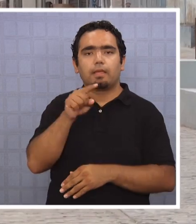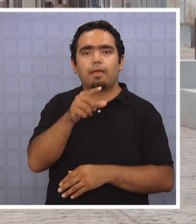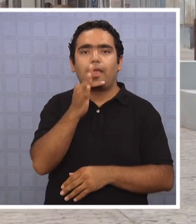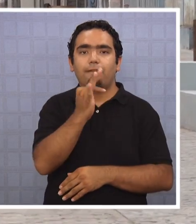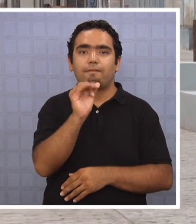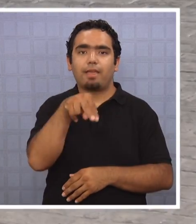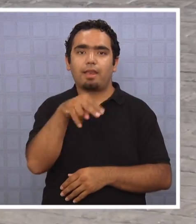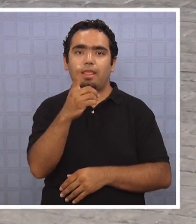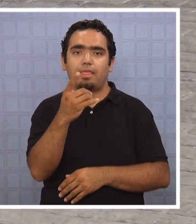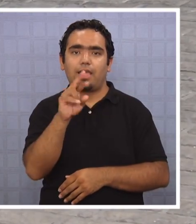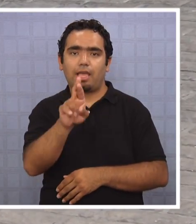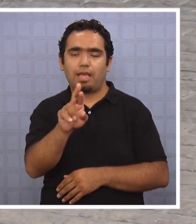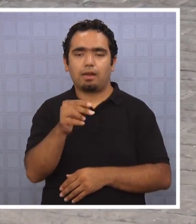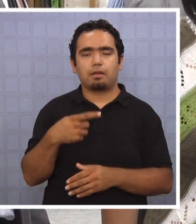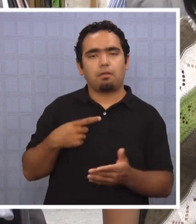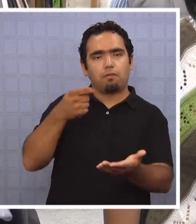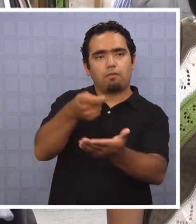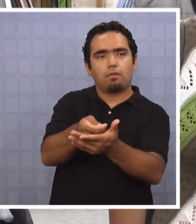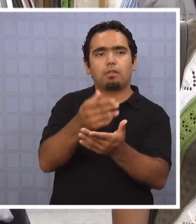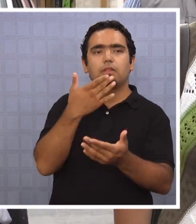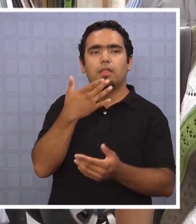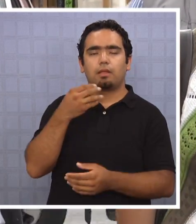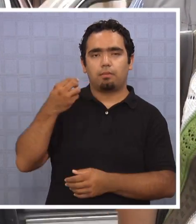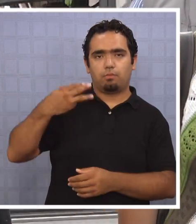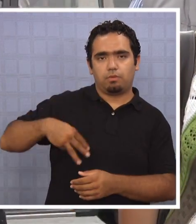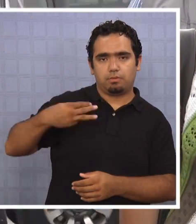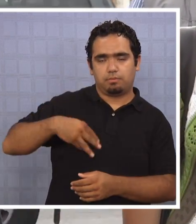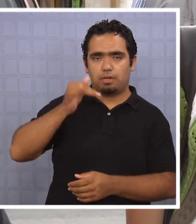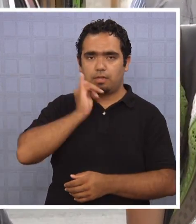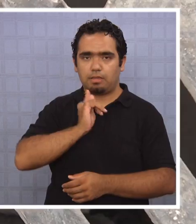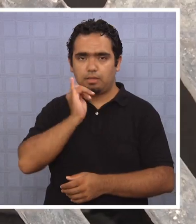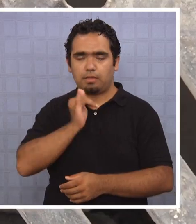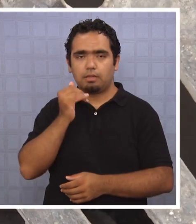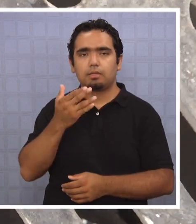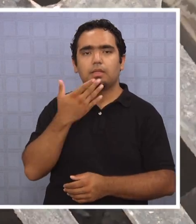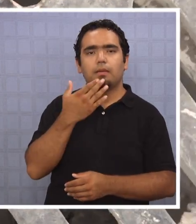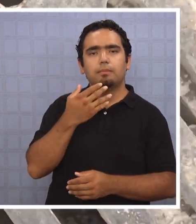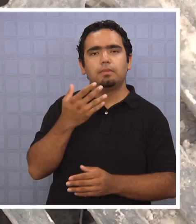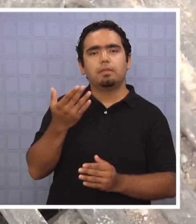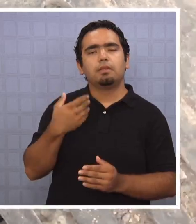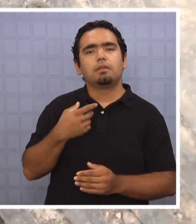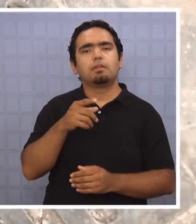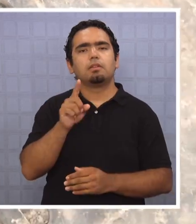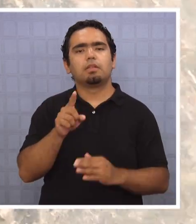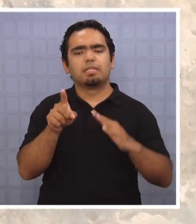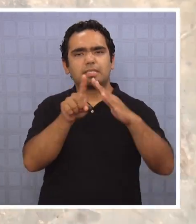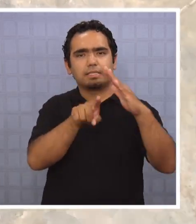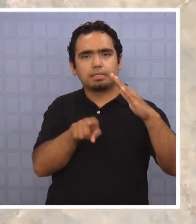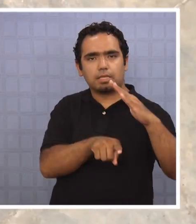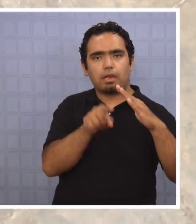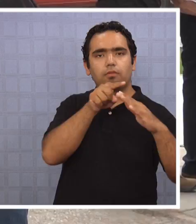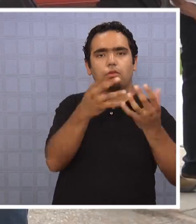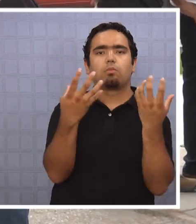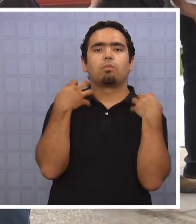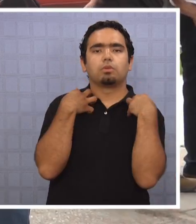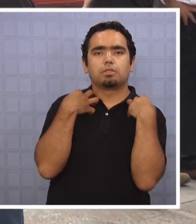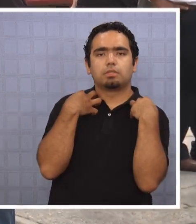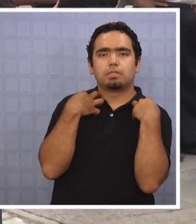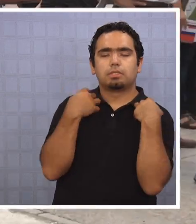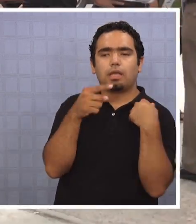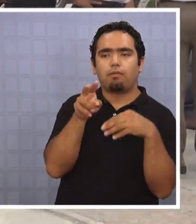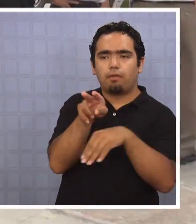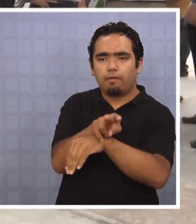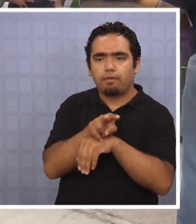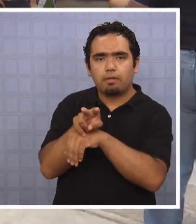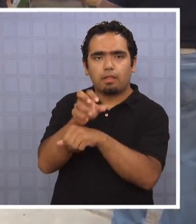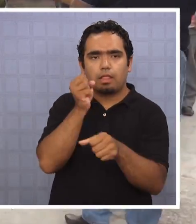con recursos del FNDR y la unidad técnica es la Municipalidad de Iquique, siendo el Servio la unidad responsable de la fiscalización de